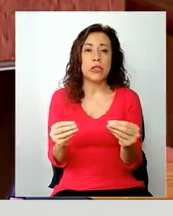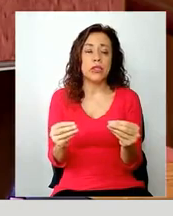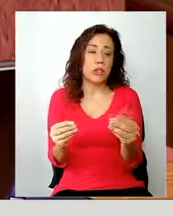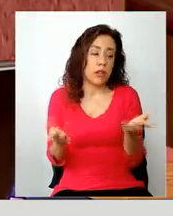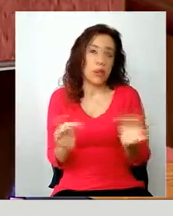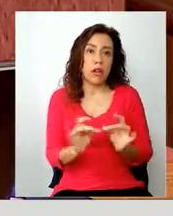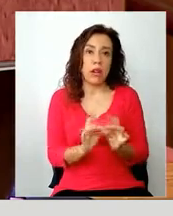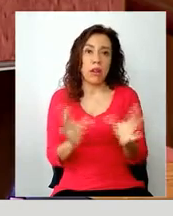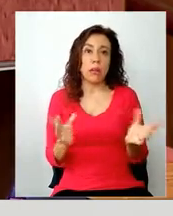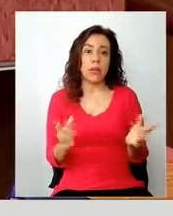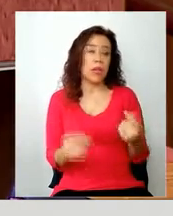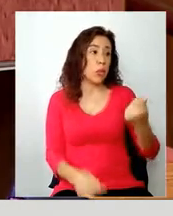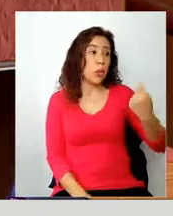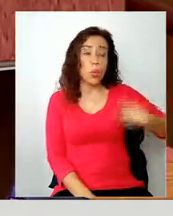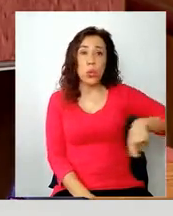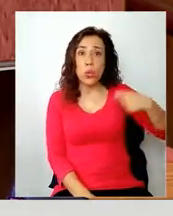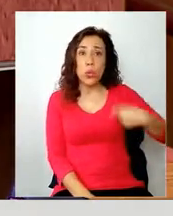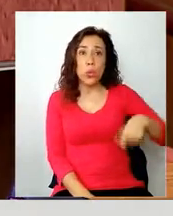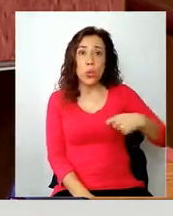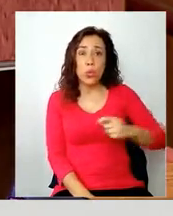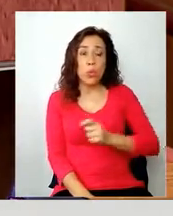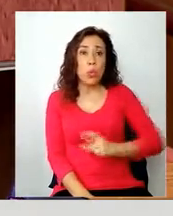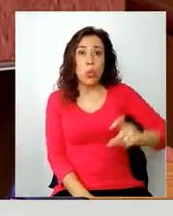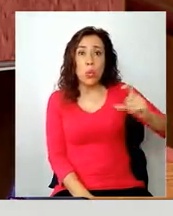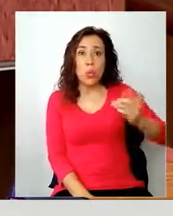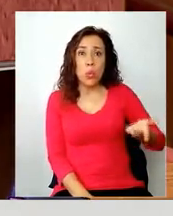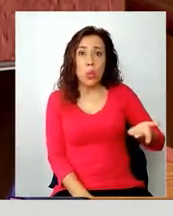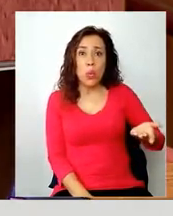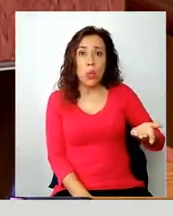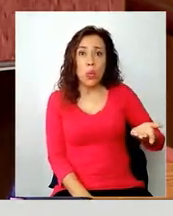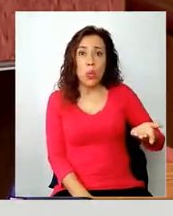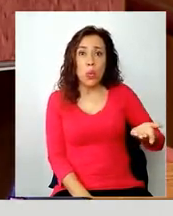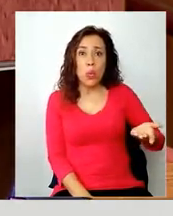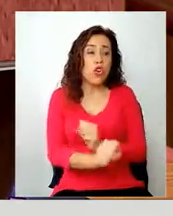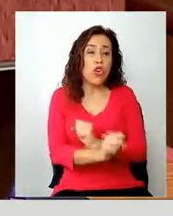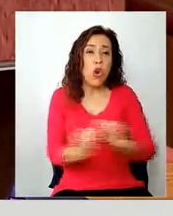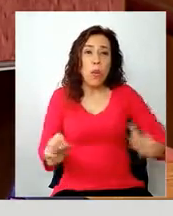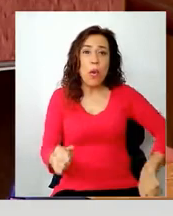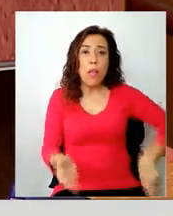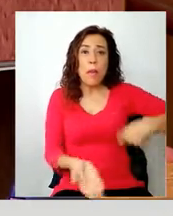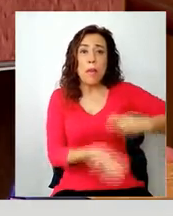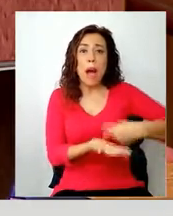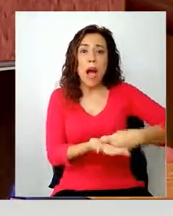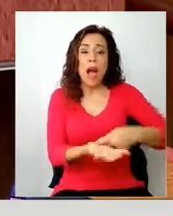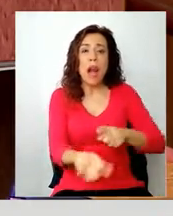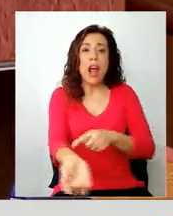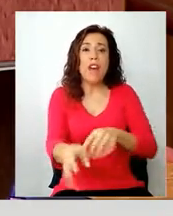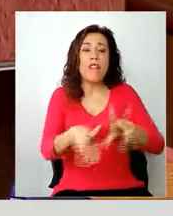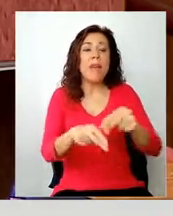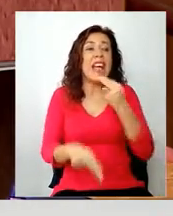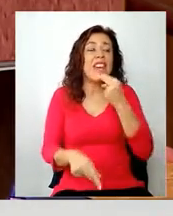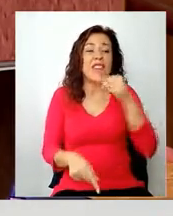excesivamente alto y acá escapa los bolsillos de la familia del sector